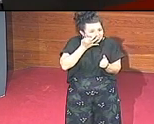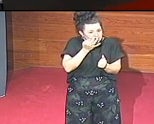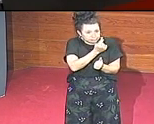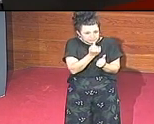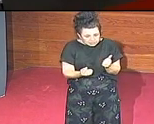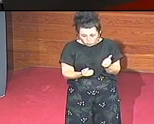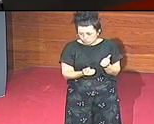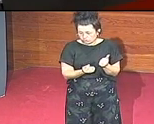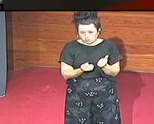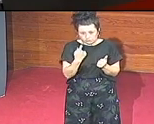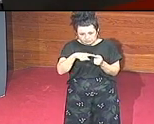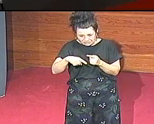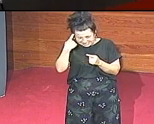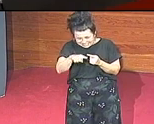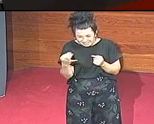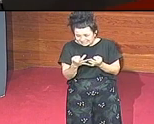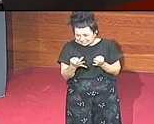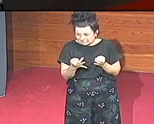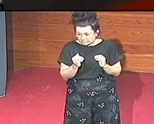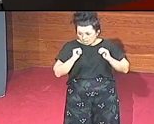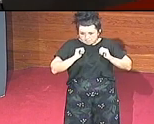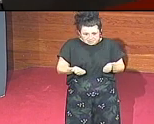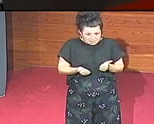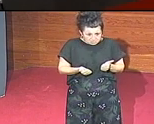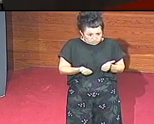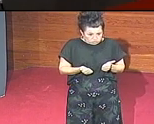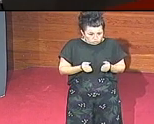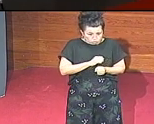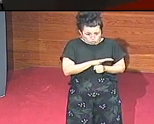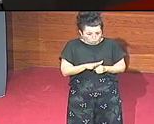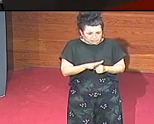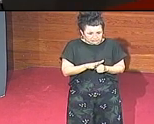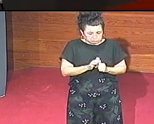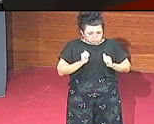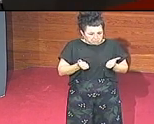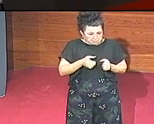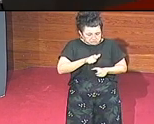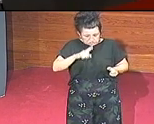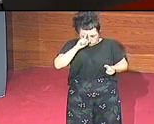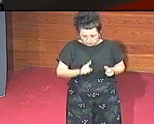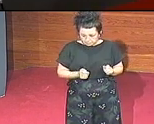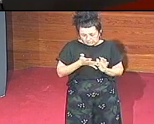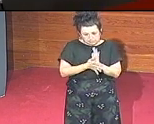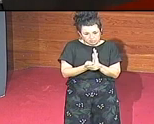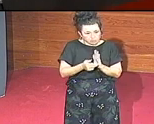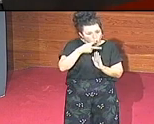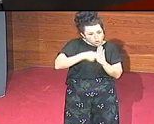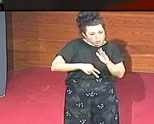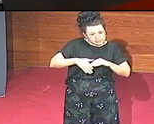de kobe cuando no se sabía todavía nada todavía pero explicábamos un poco las como las normas básicas